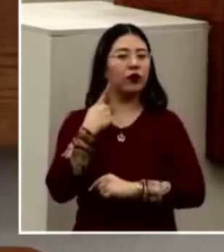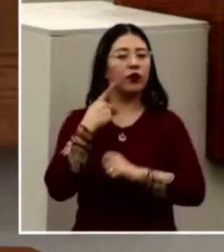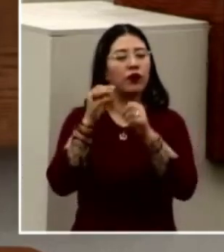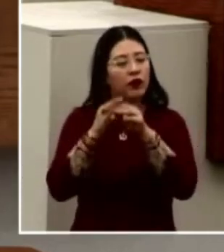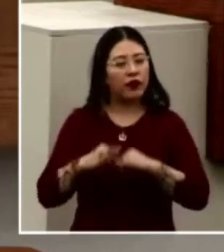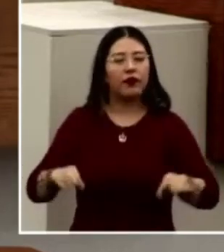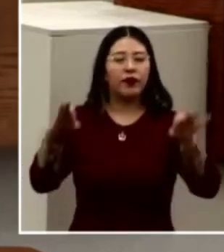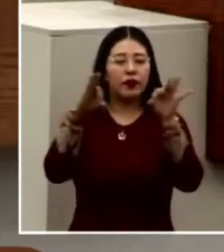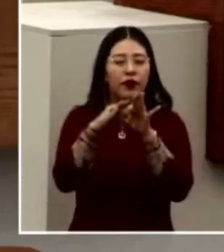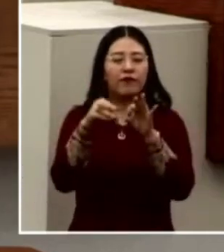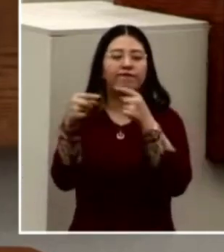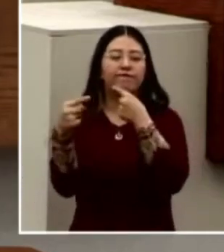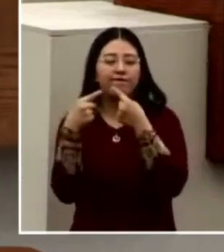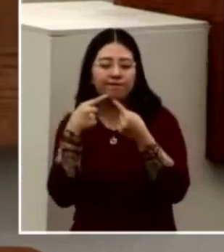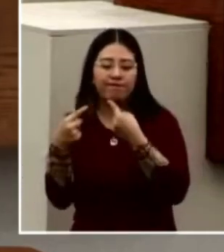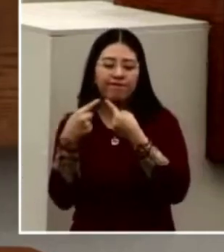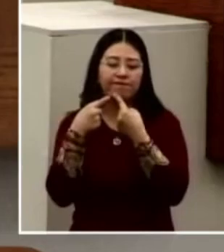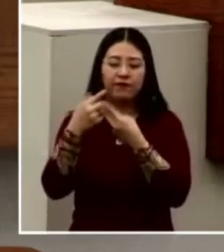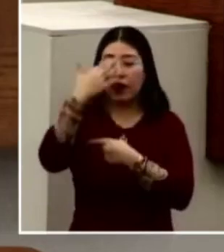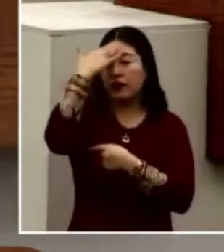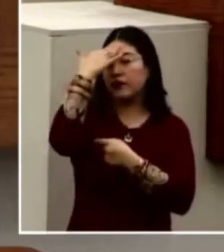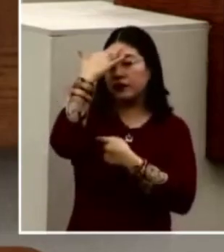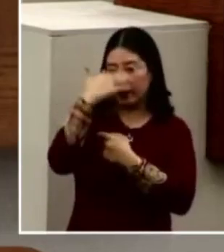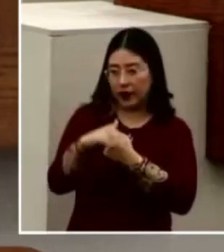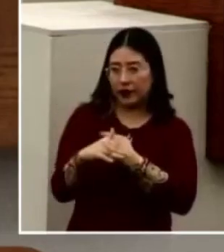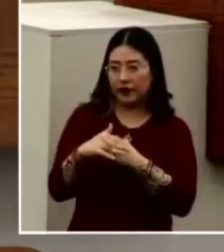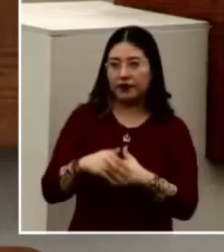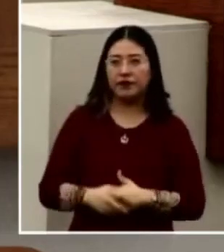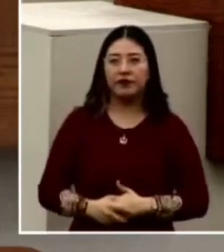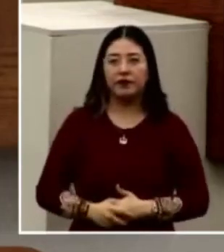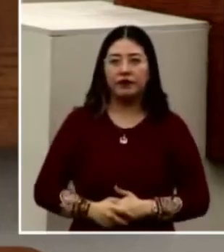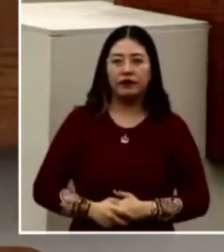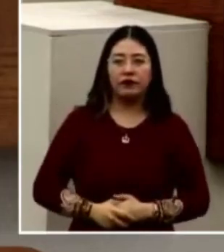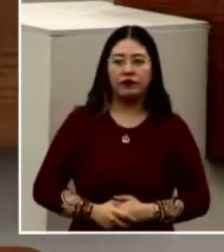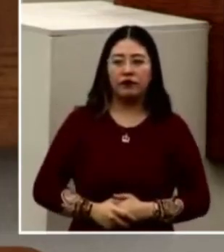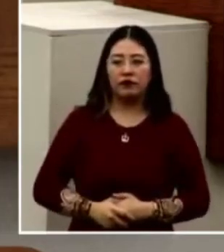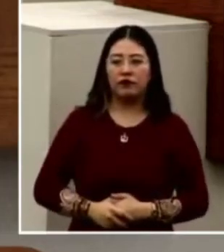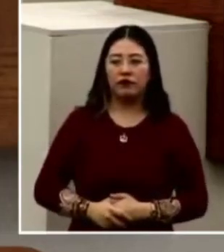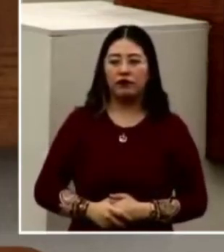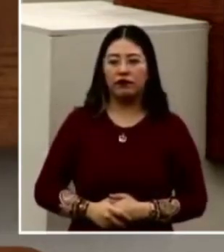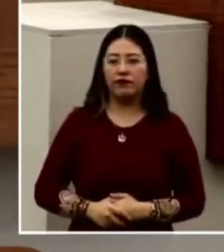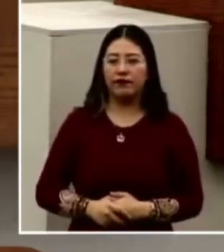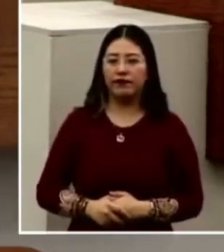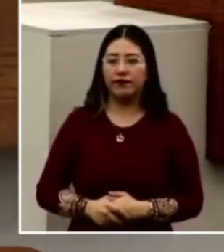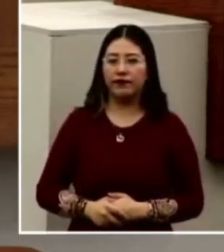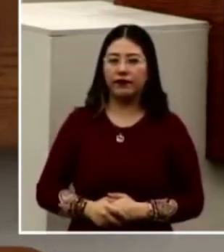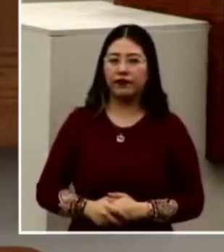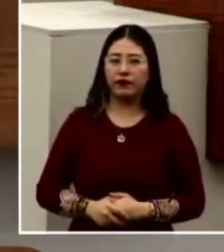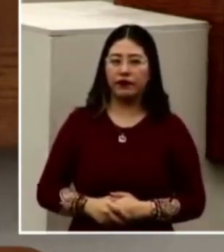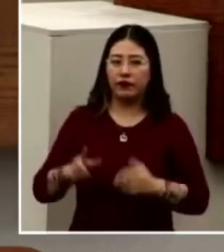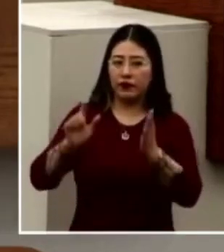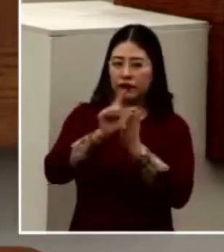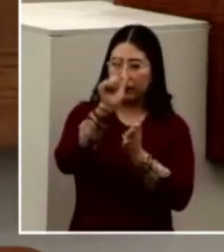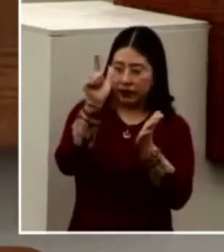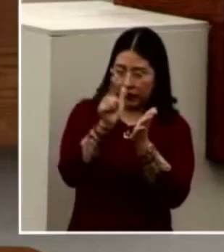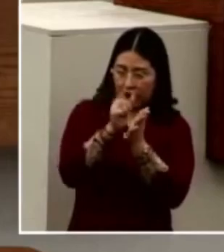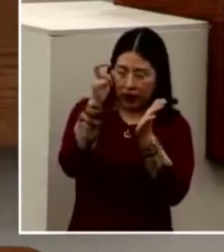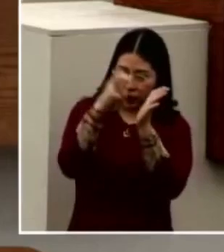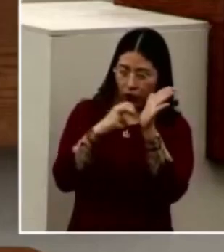fundamental. Es sabido que la reforma que hoy nos